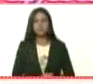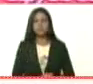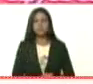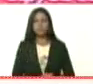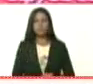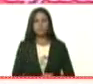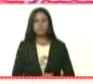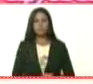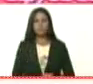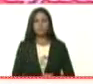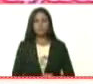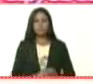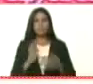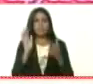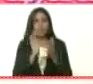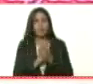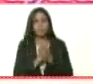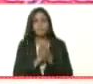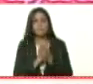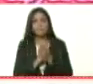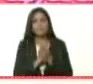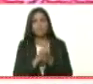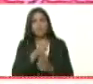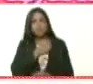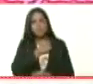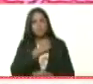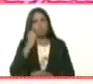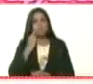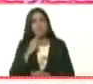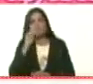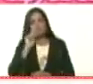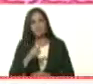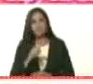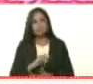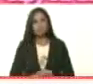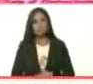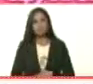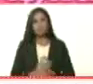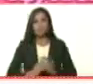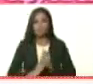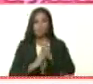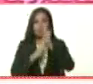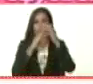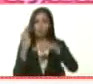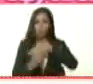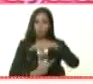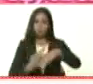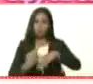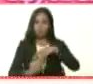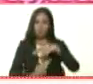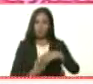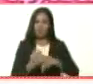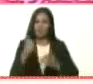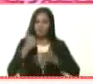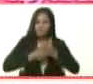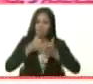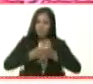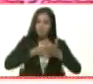Al compañero compatriota bolivariano, comandante revolucionario y